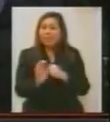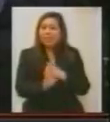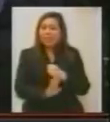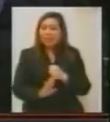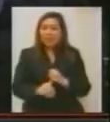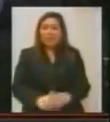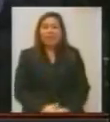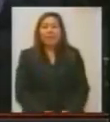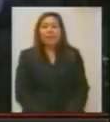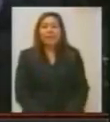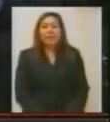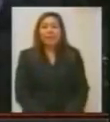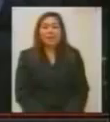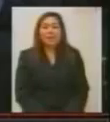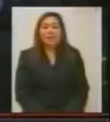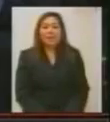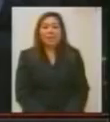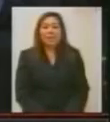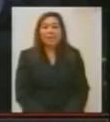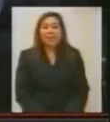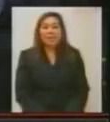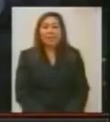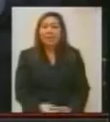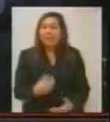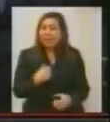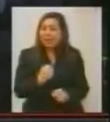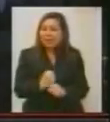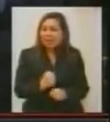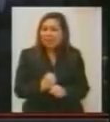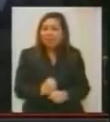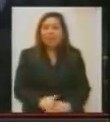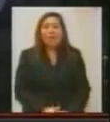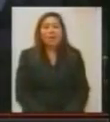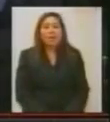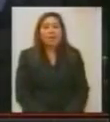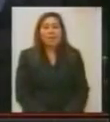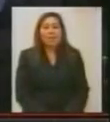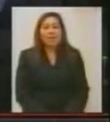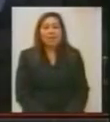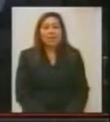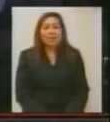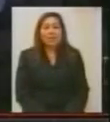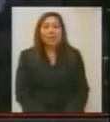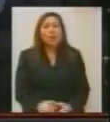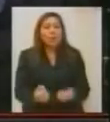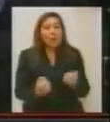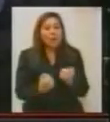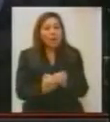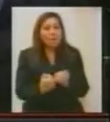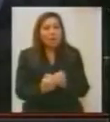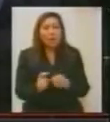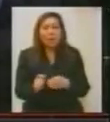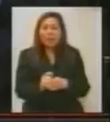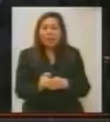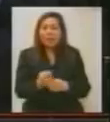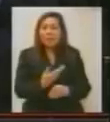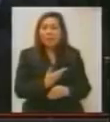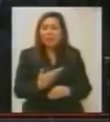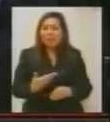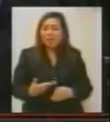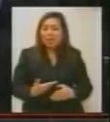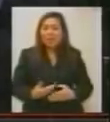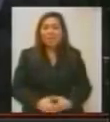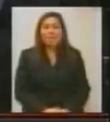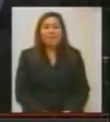es férrea disciplina de trabajo en la colaboración con las tareas del gobierno, porque nosotros somos